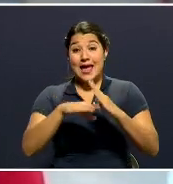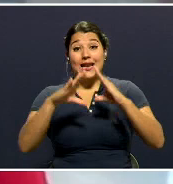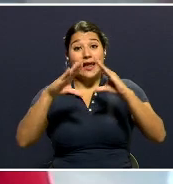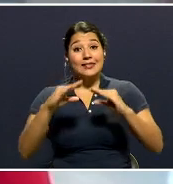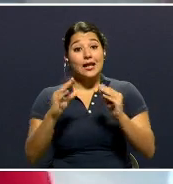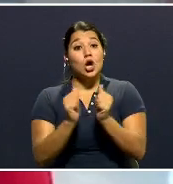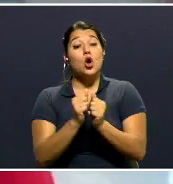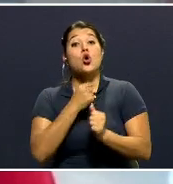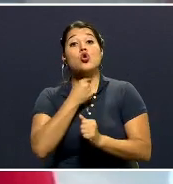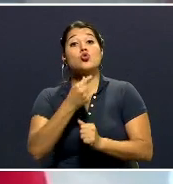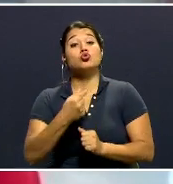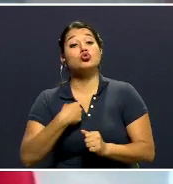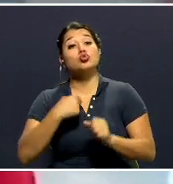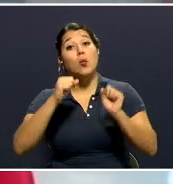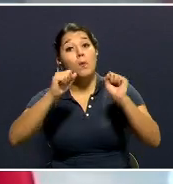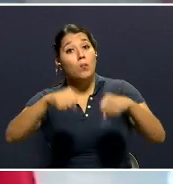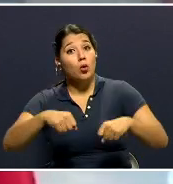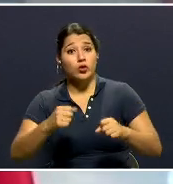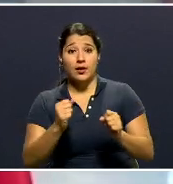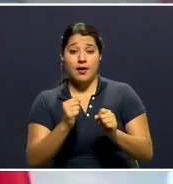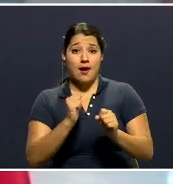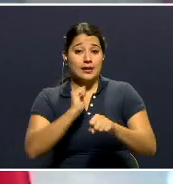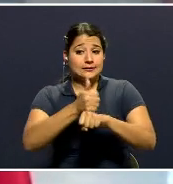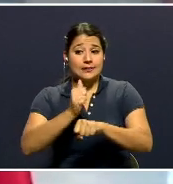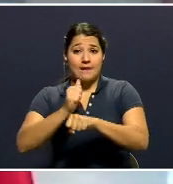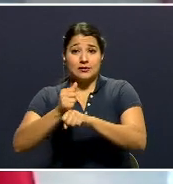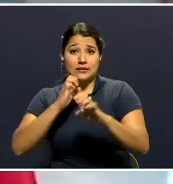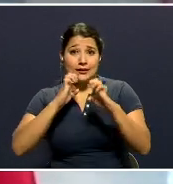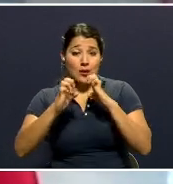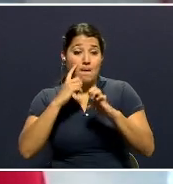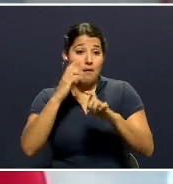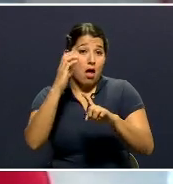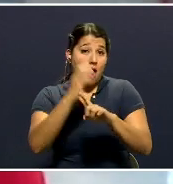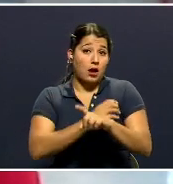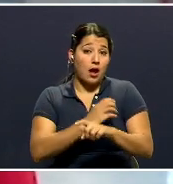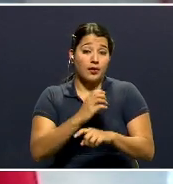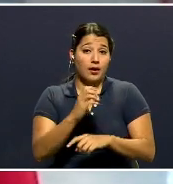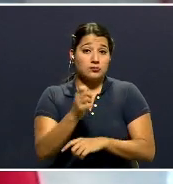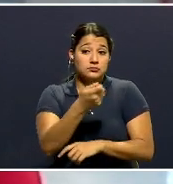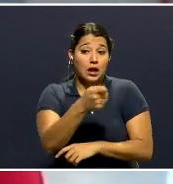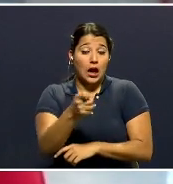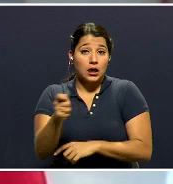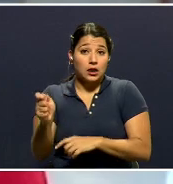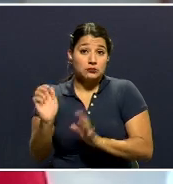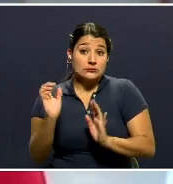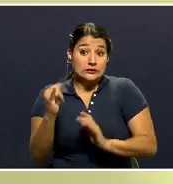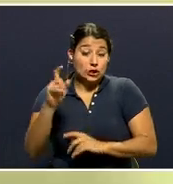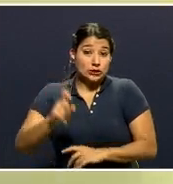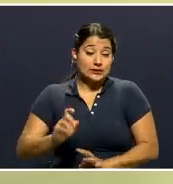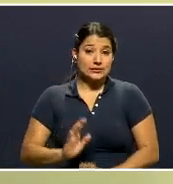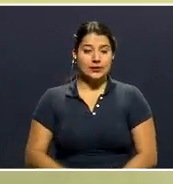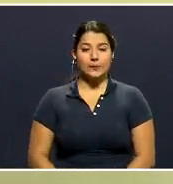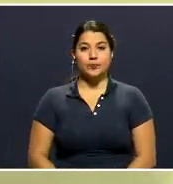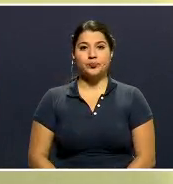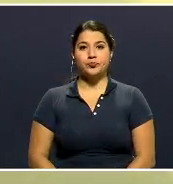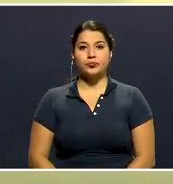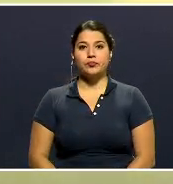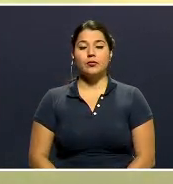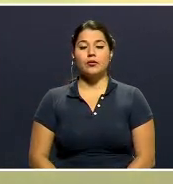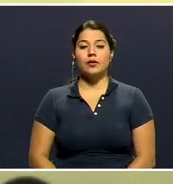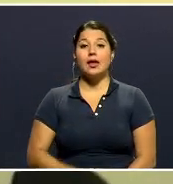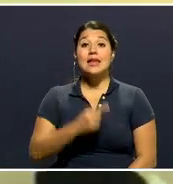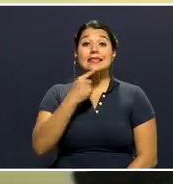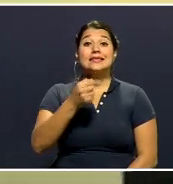mucho gusto podía poner entrevistas individuales para cada medio de comunicación que así lo requiriese. La jerarca dijo que